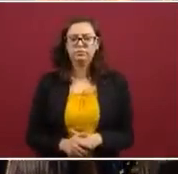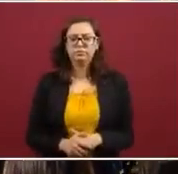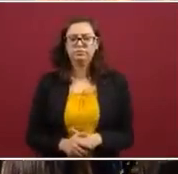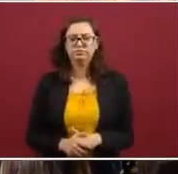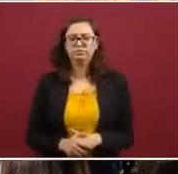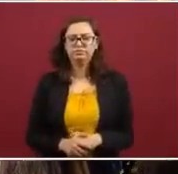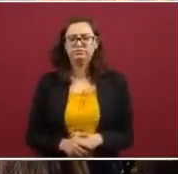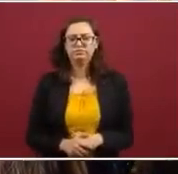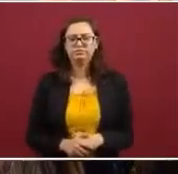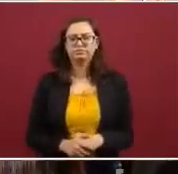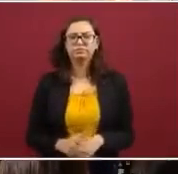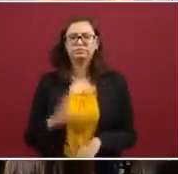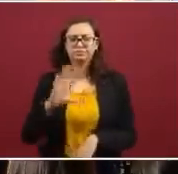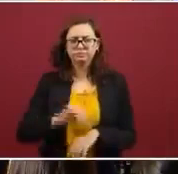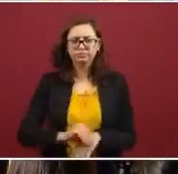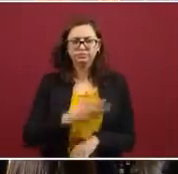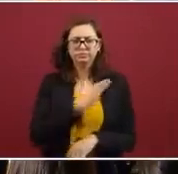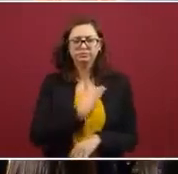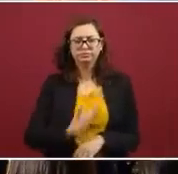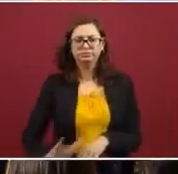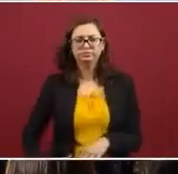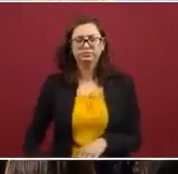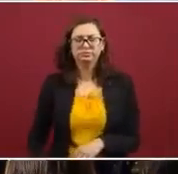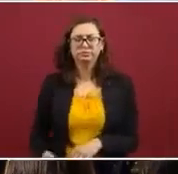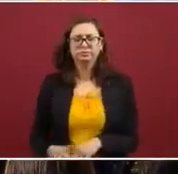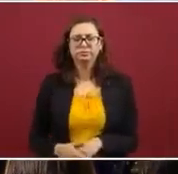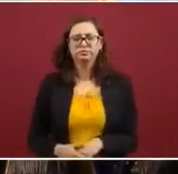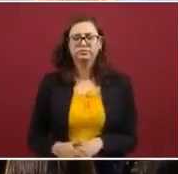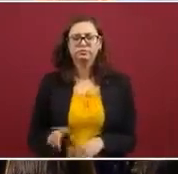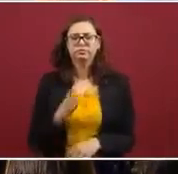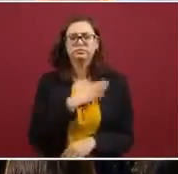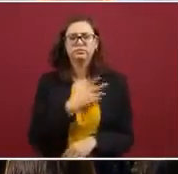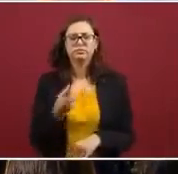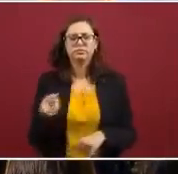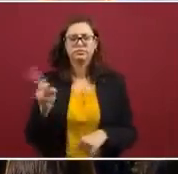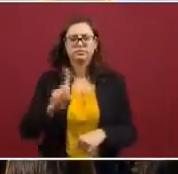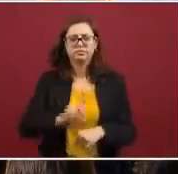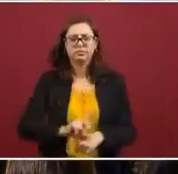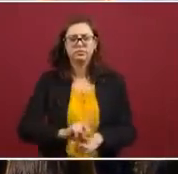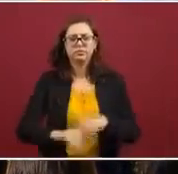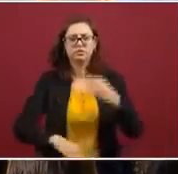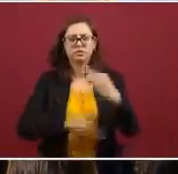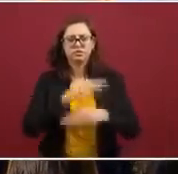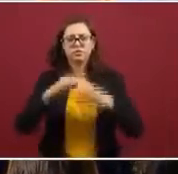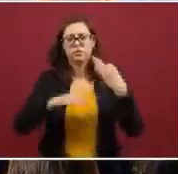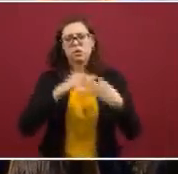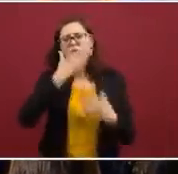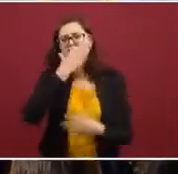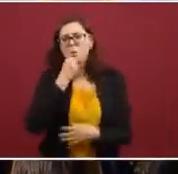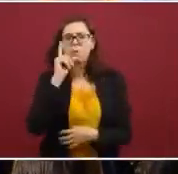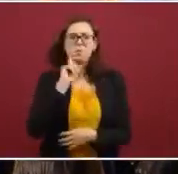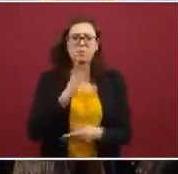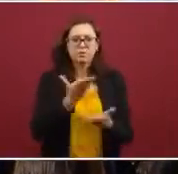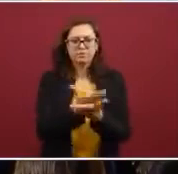Con su permiso, señor presidente, muy buenos días a todas y a todos.